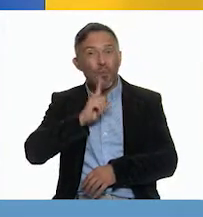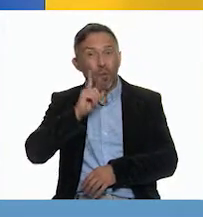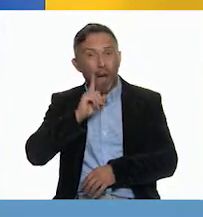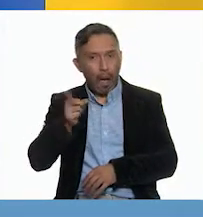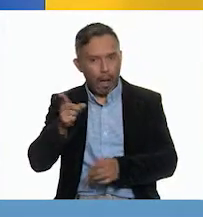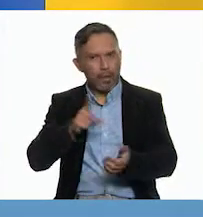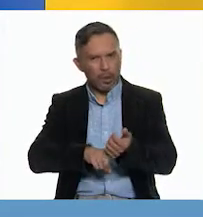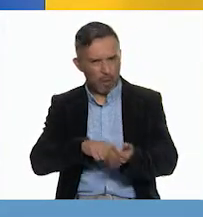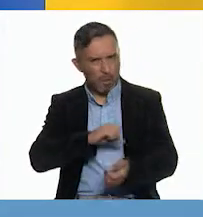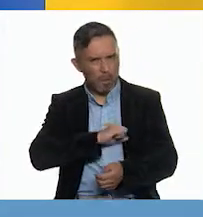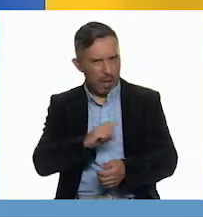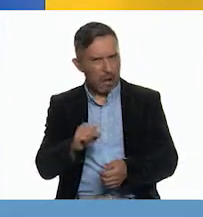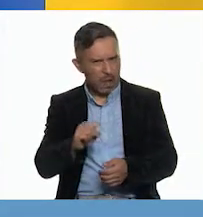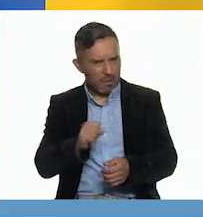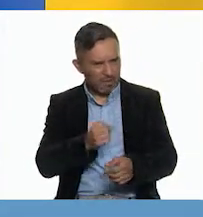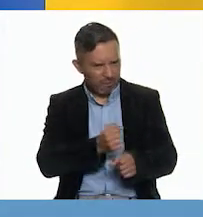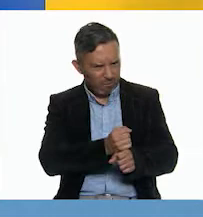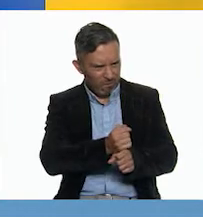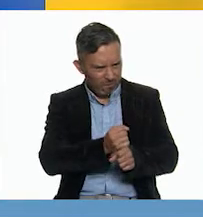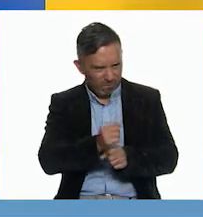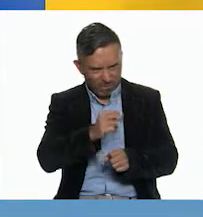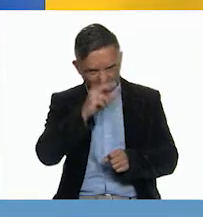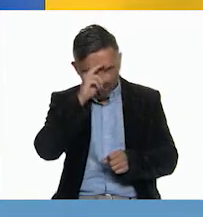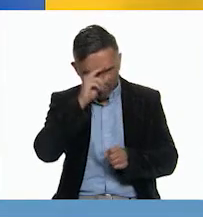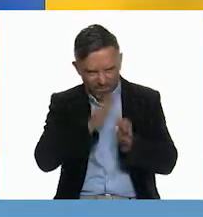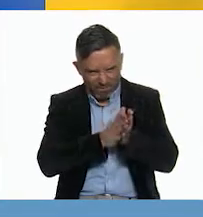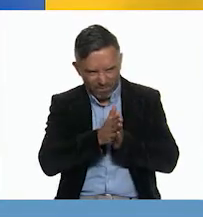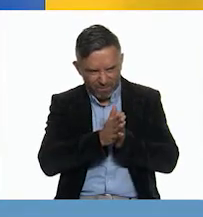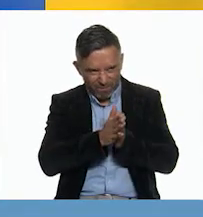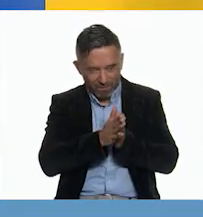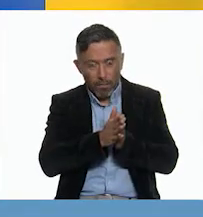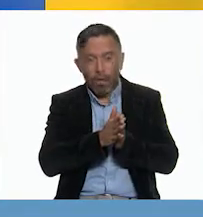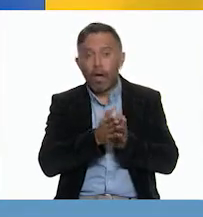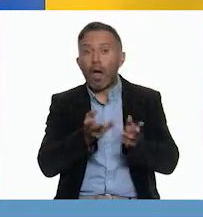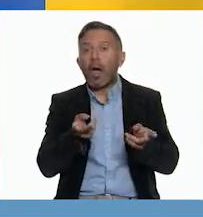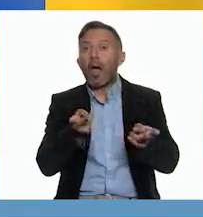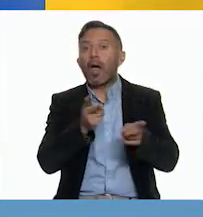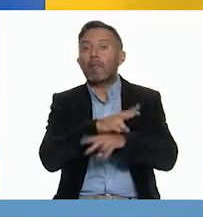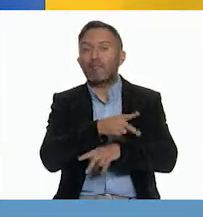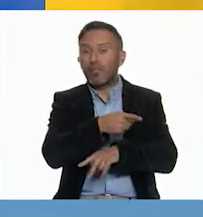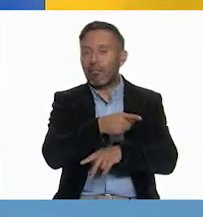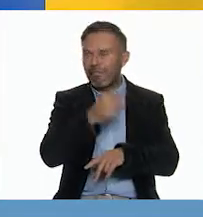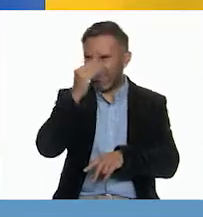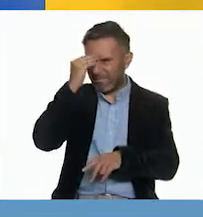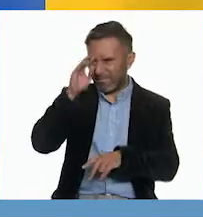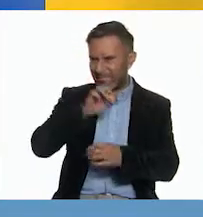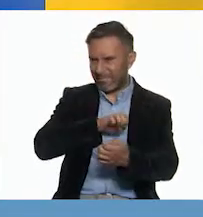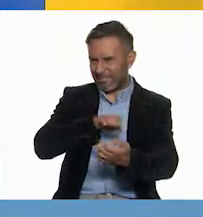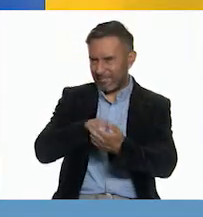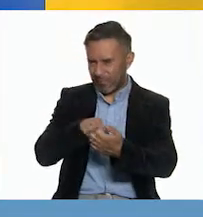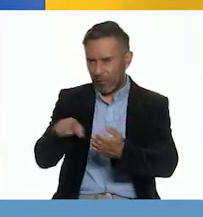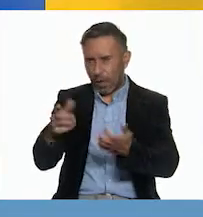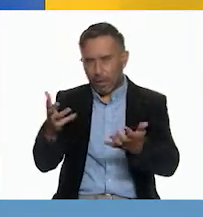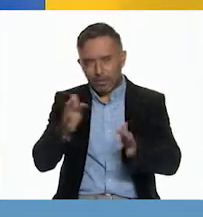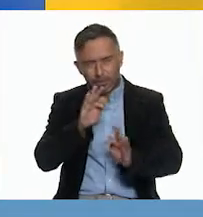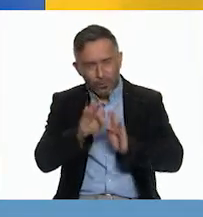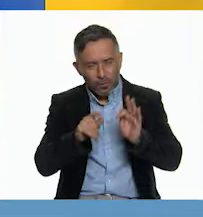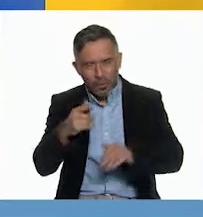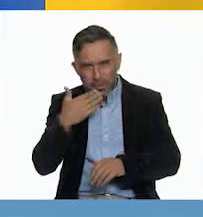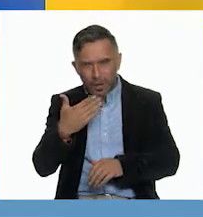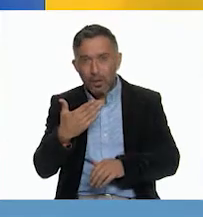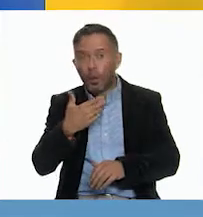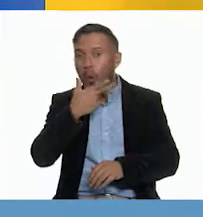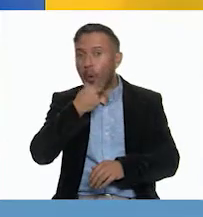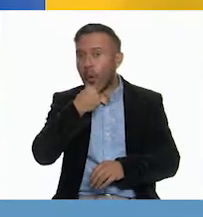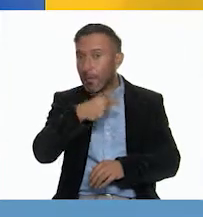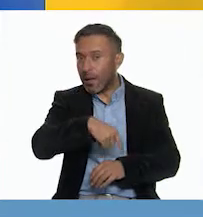hacer el mal, no se dio cuenta de que la engañaron para hacer el bien. El anciano que ideó el plan